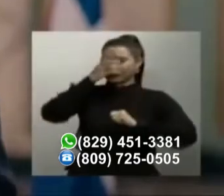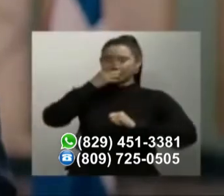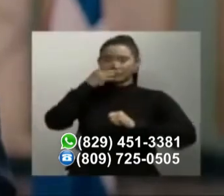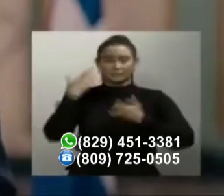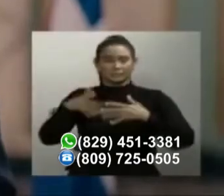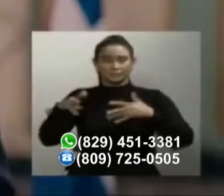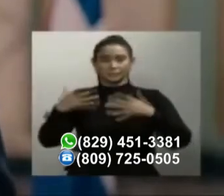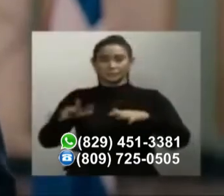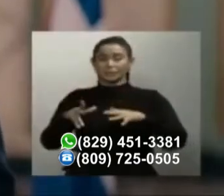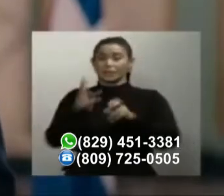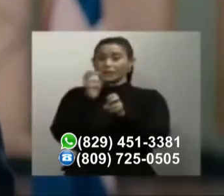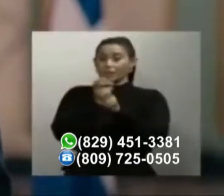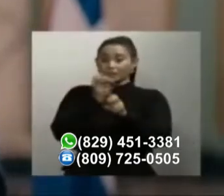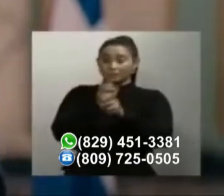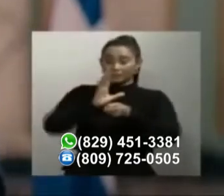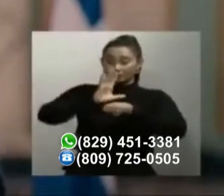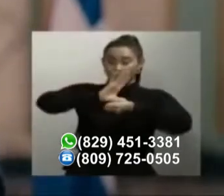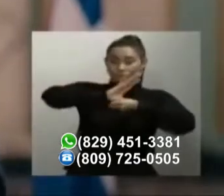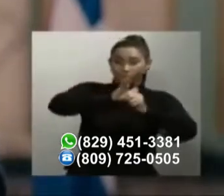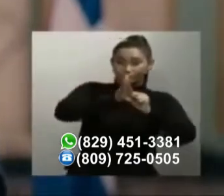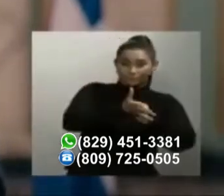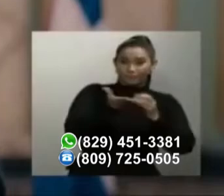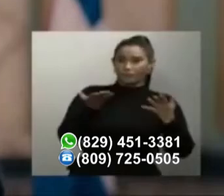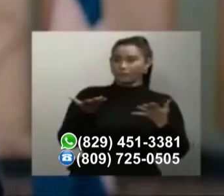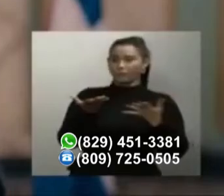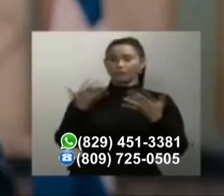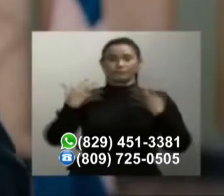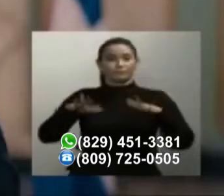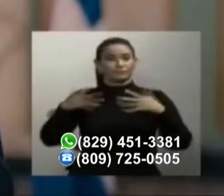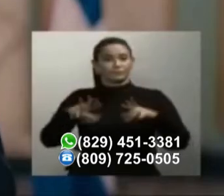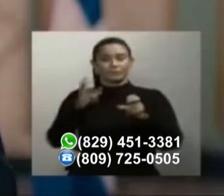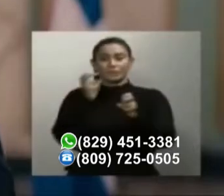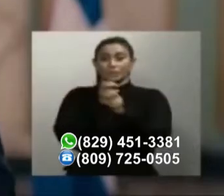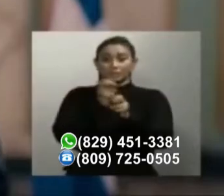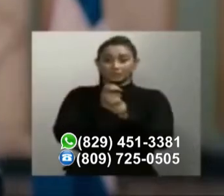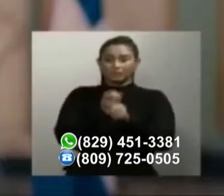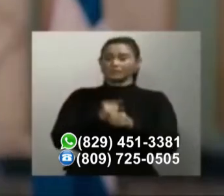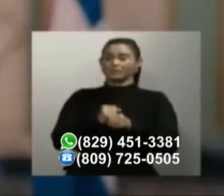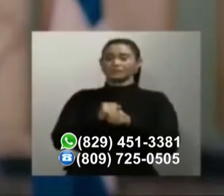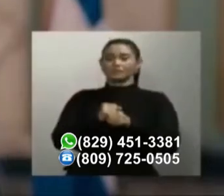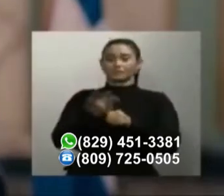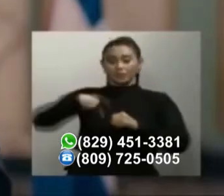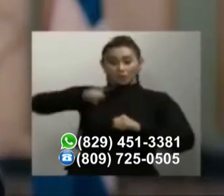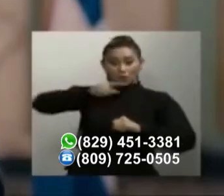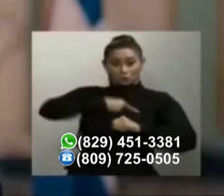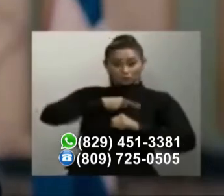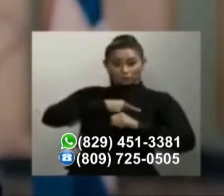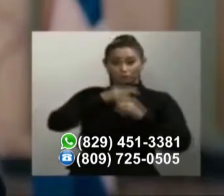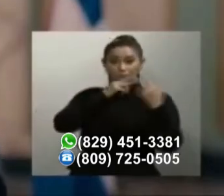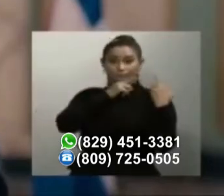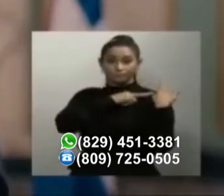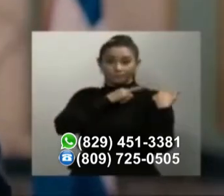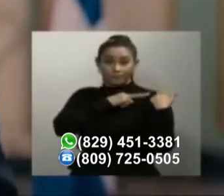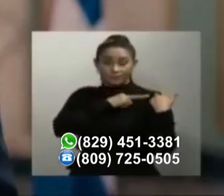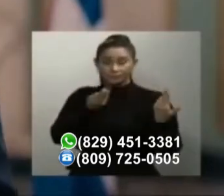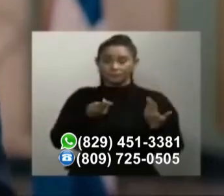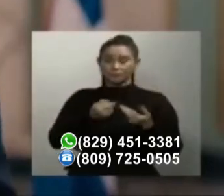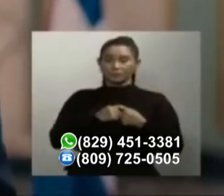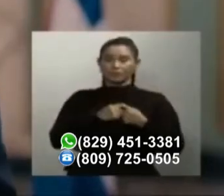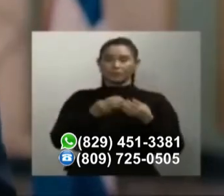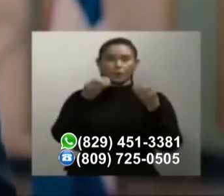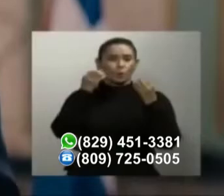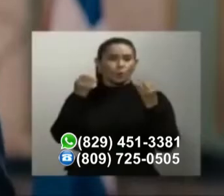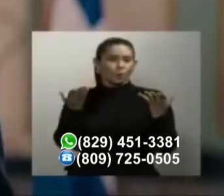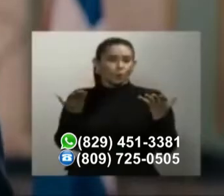de la reforma fiscal ha generado un gran rechazo por parte de la población y empresarios quien incluso sugieren que se realice un pacto fiscal en